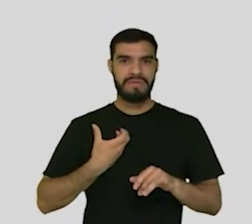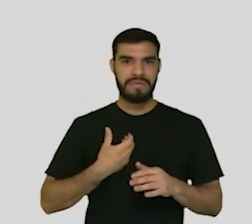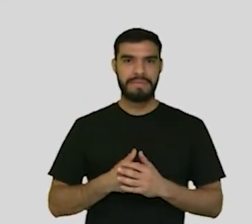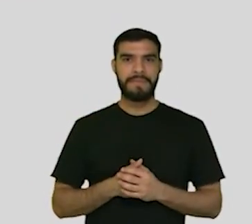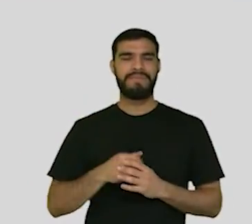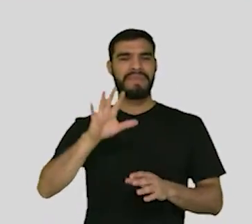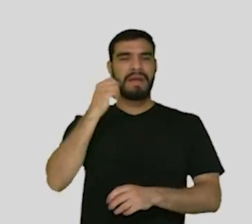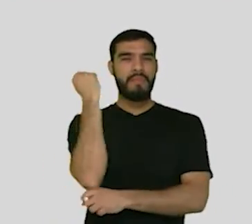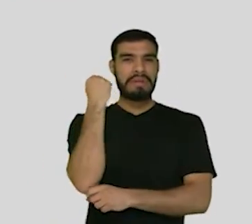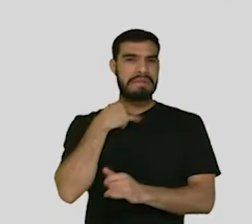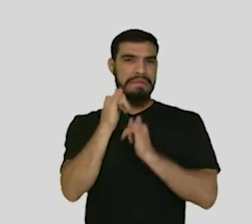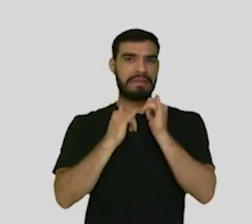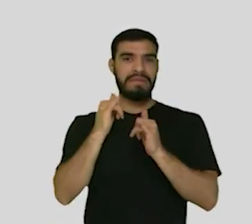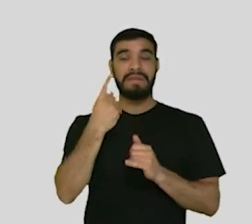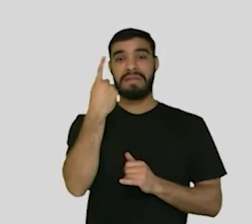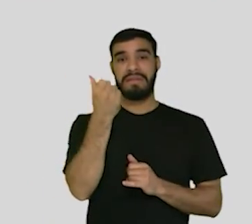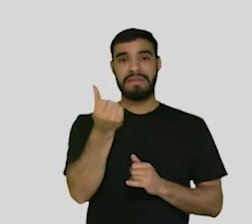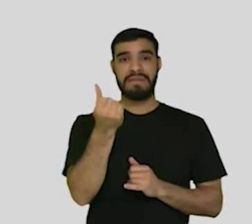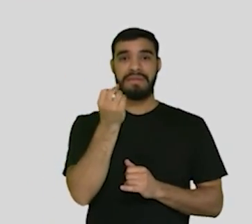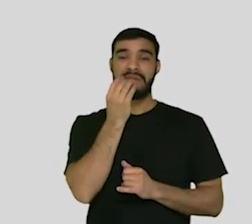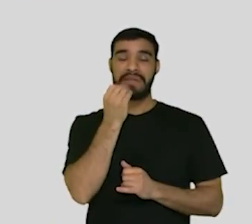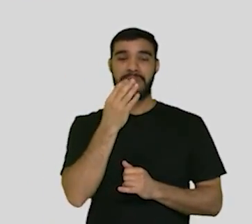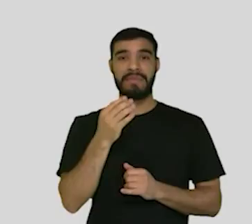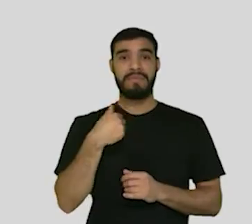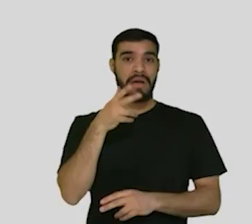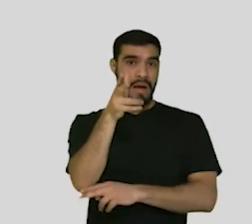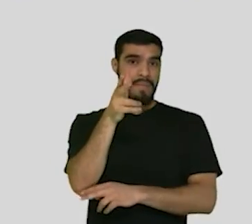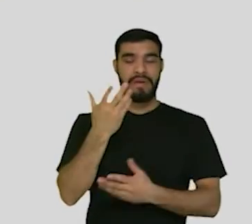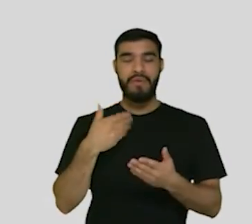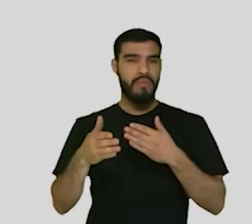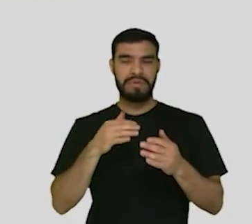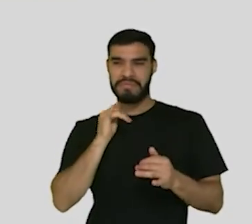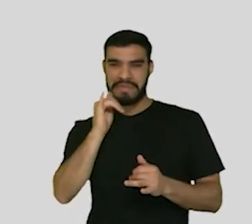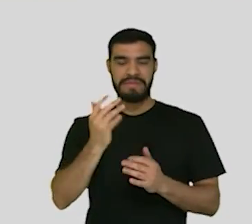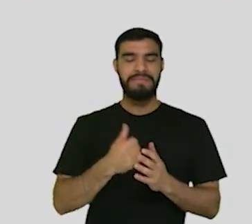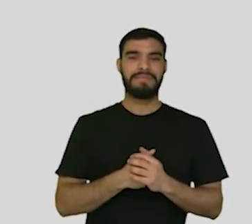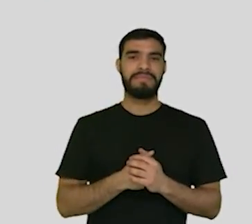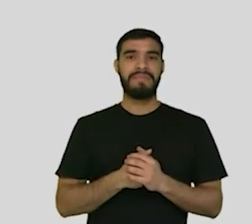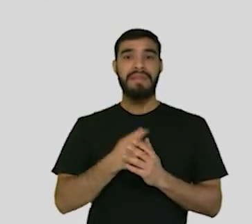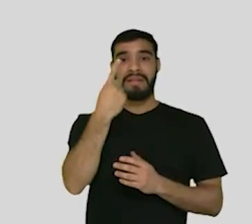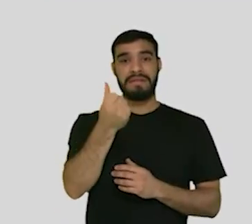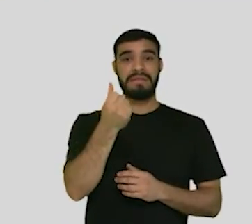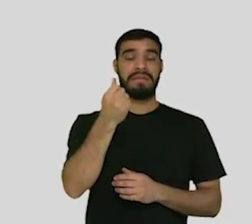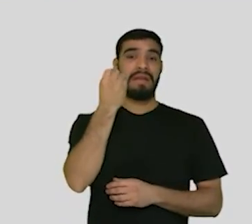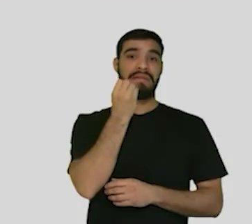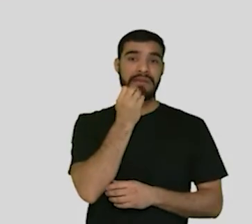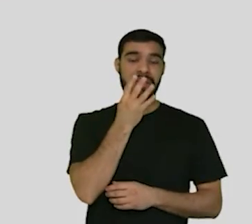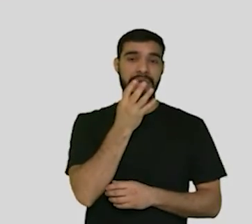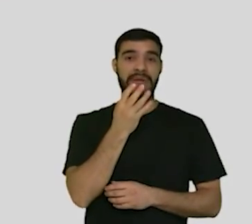Por favor. 16 de septiembre, Añete Jape. 16 de septiembre, lo digo a la cámara, te lo digo a vos. A mí, a la cámara, como quieras. El 16 de